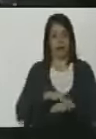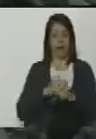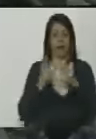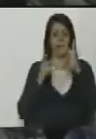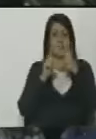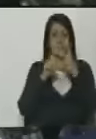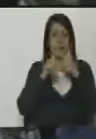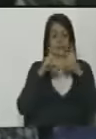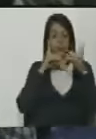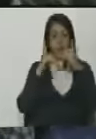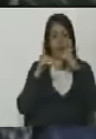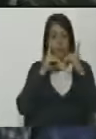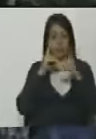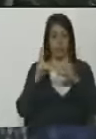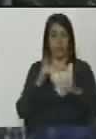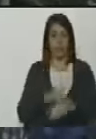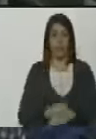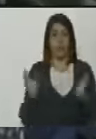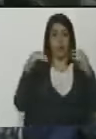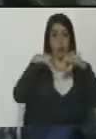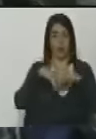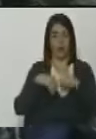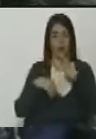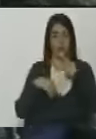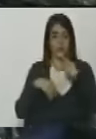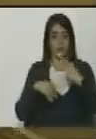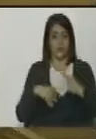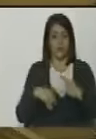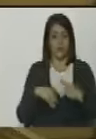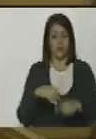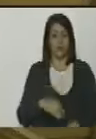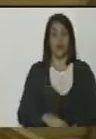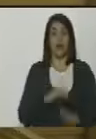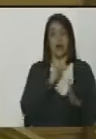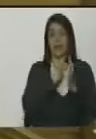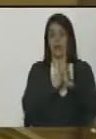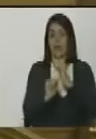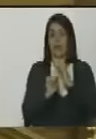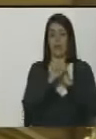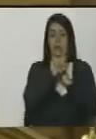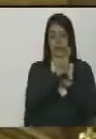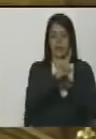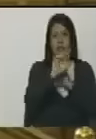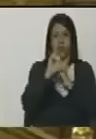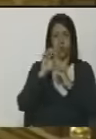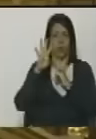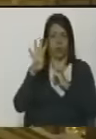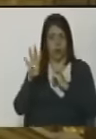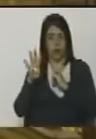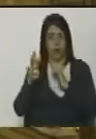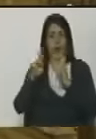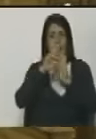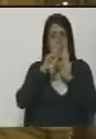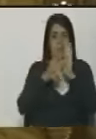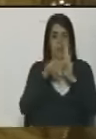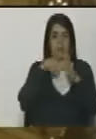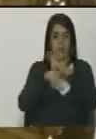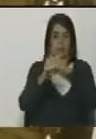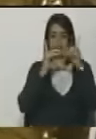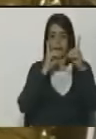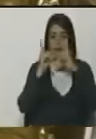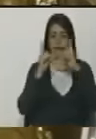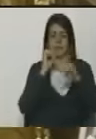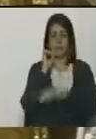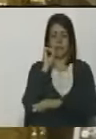su segunda discusión, de conformidad con lo establecido en el artículo 104 del Reglamento Interior y